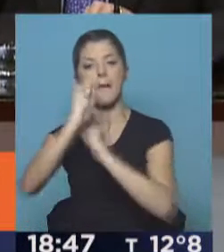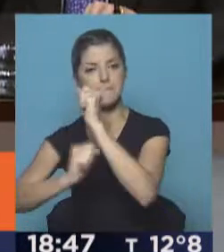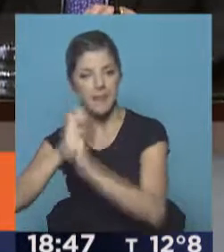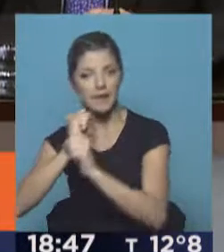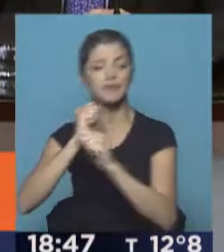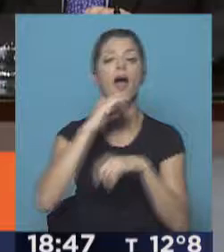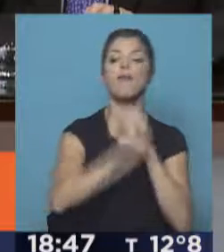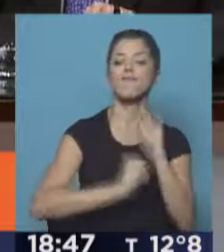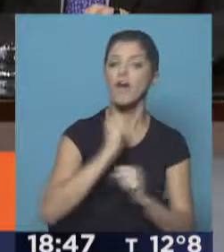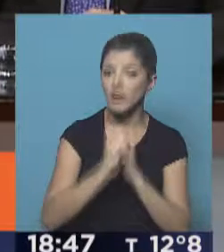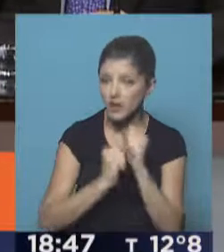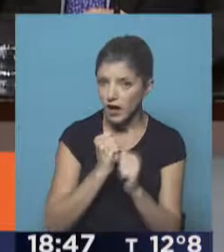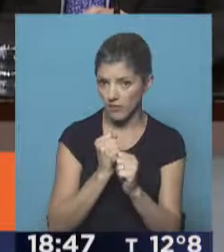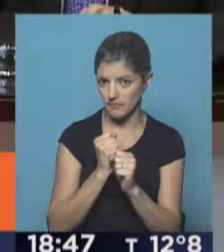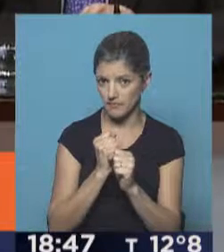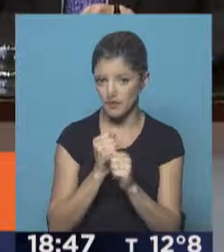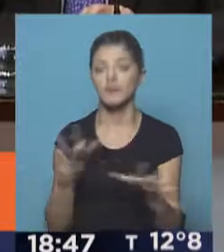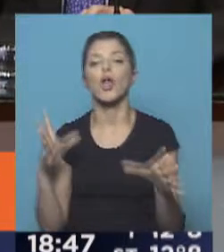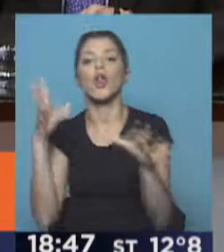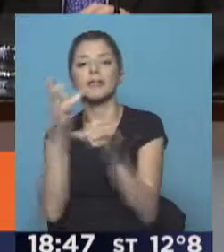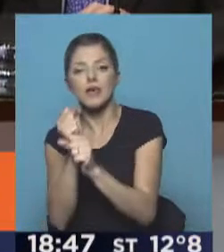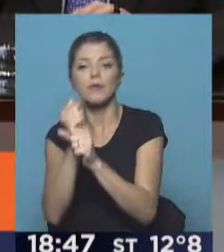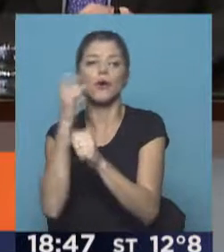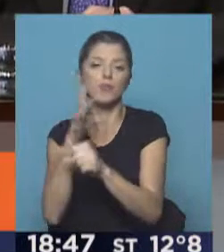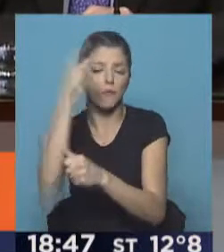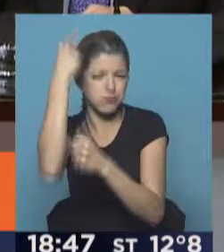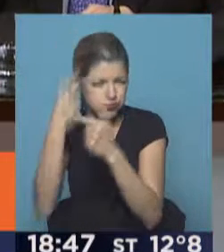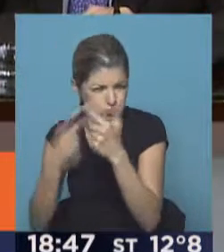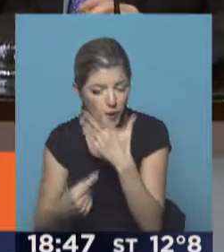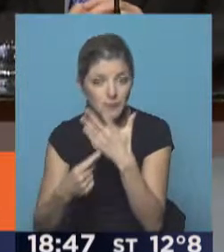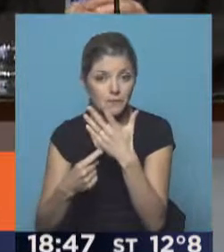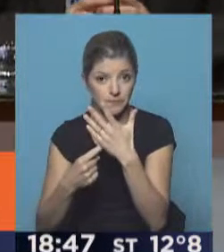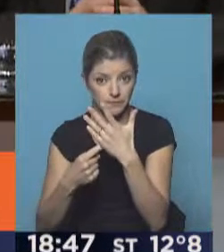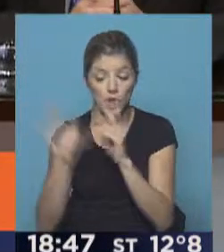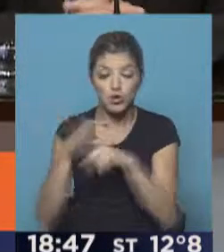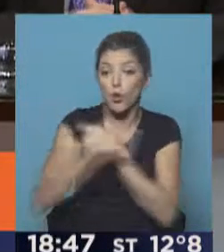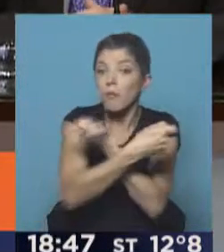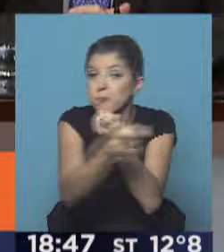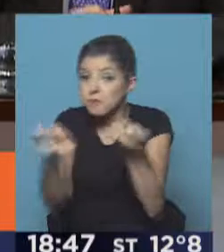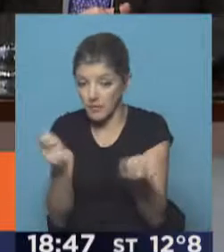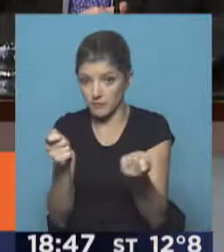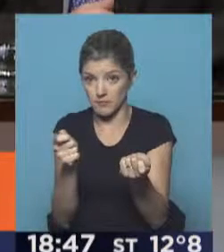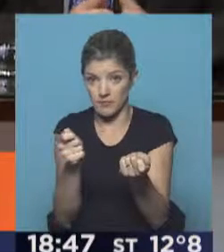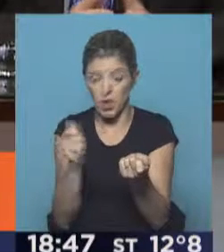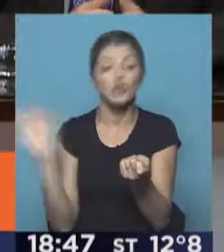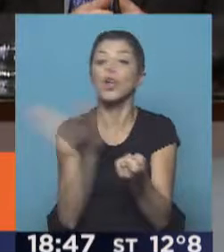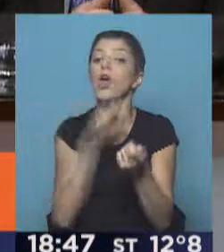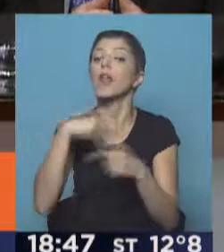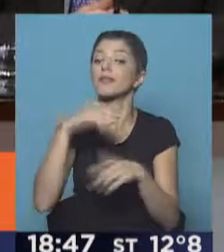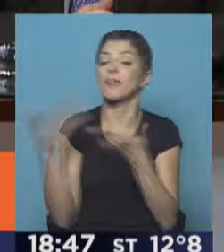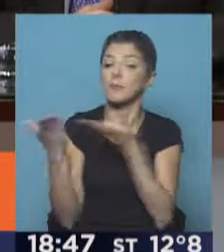y las fábricas, entre el transporte, entre todo aquello que hoy depende de la matriz de gas para